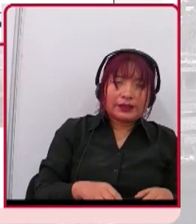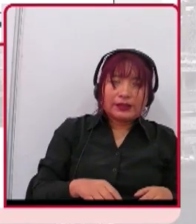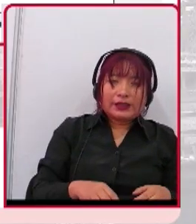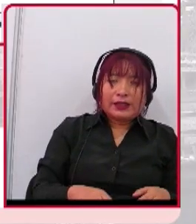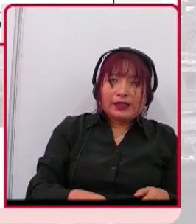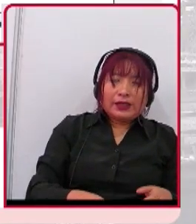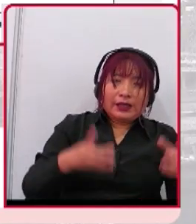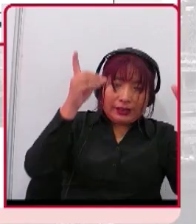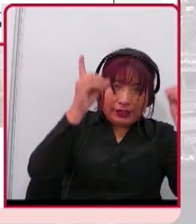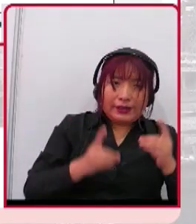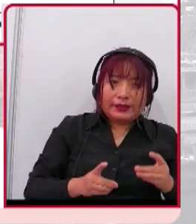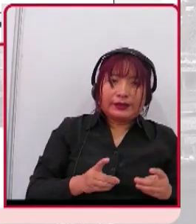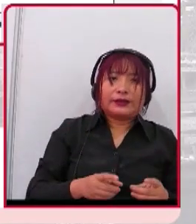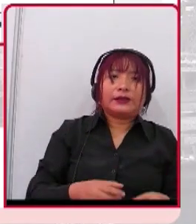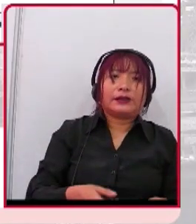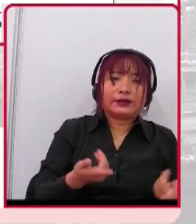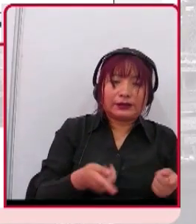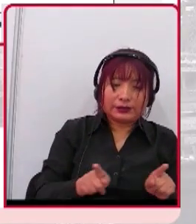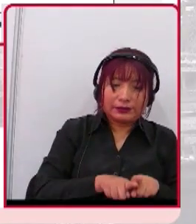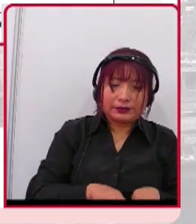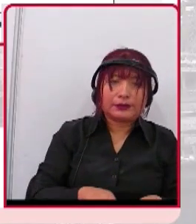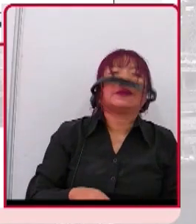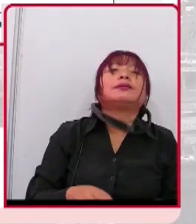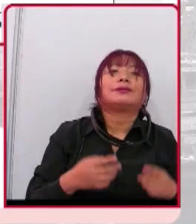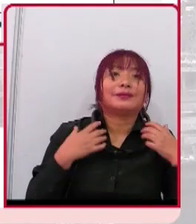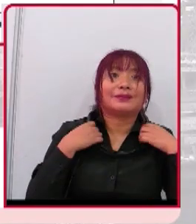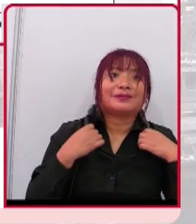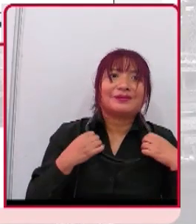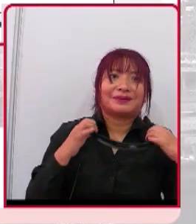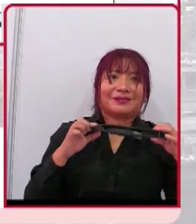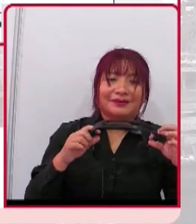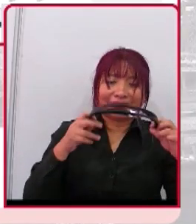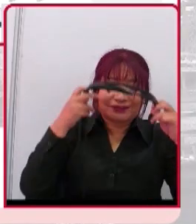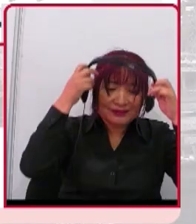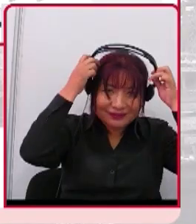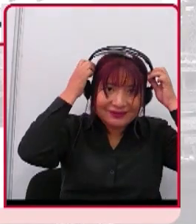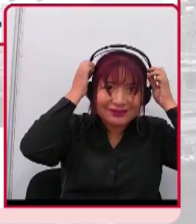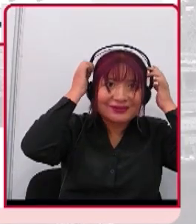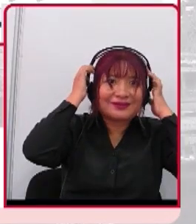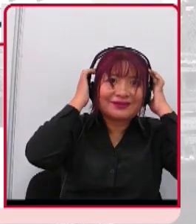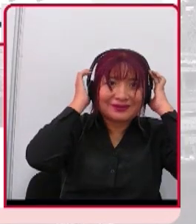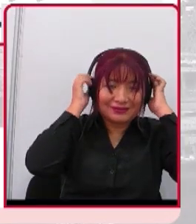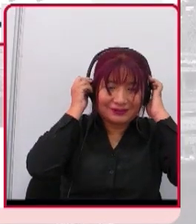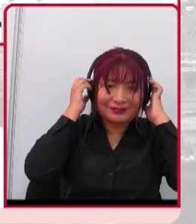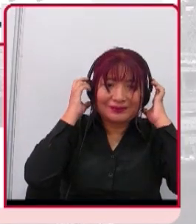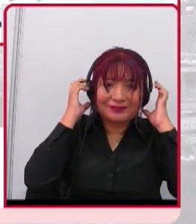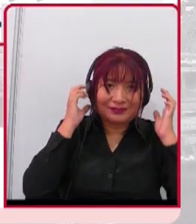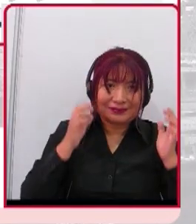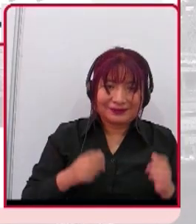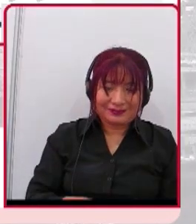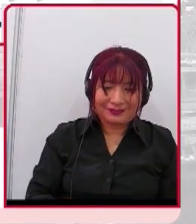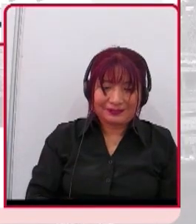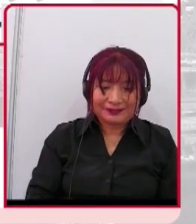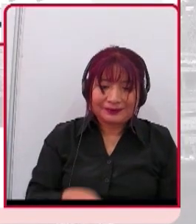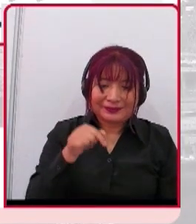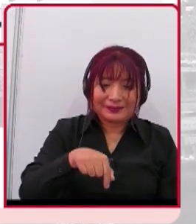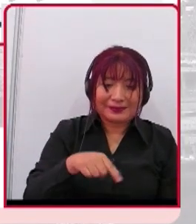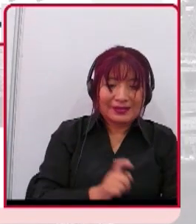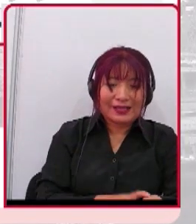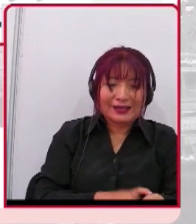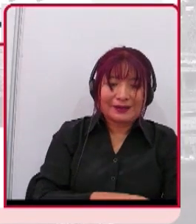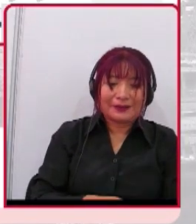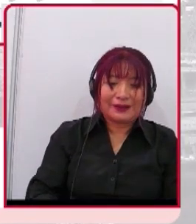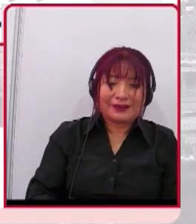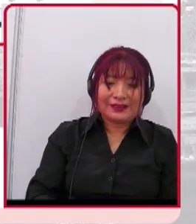monitorear si el beneficio que se había planteado originalmente era el que esperábamos. En esa etapa de controlar, ya una